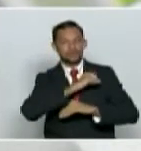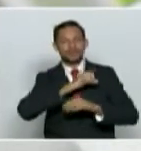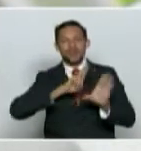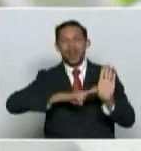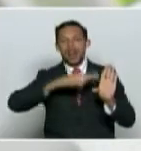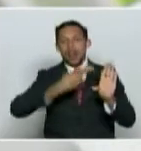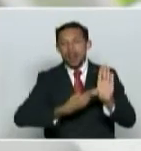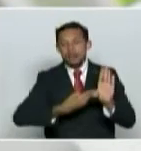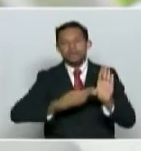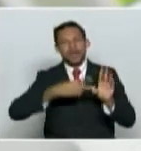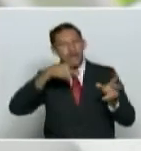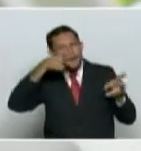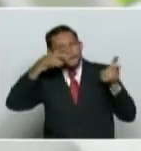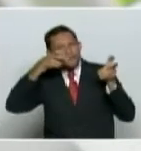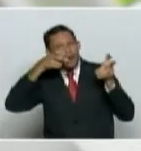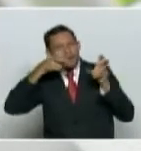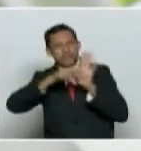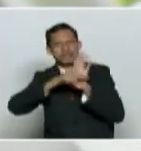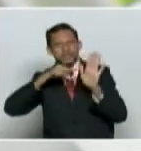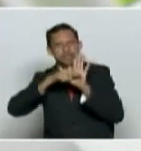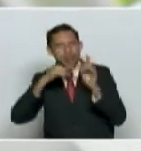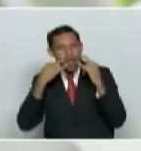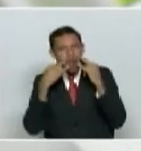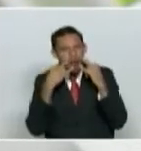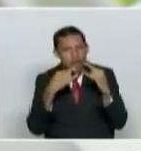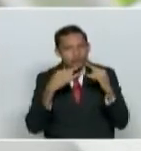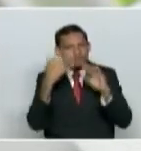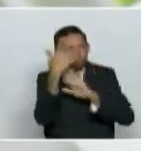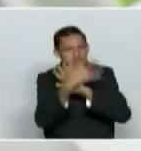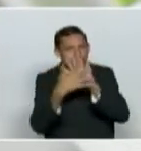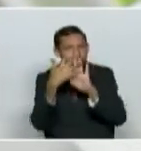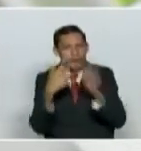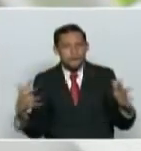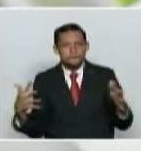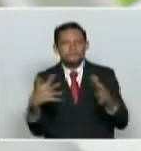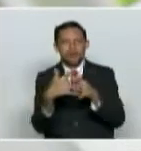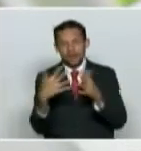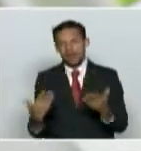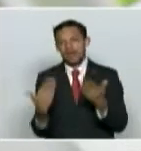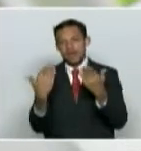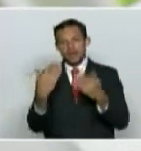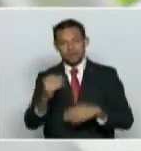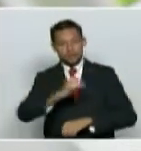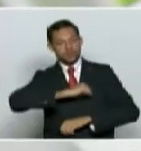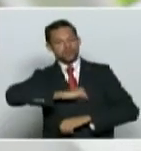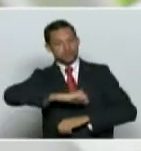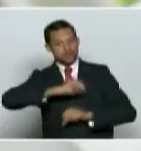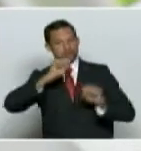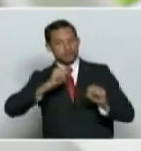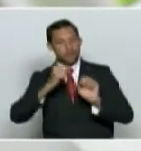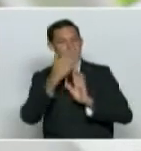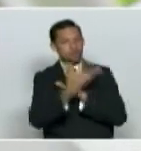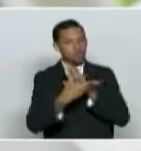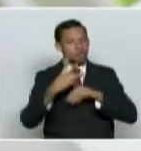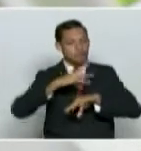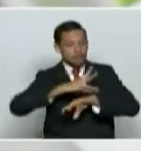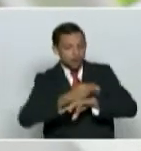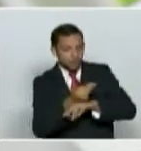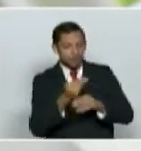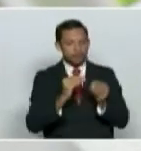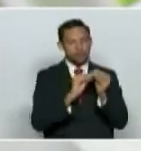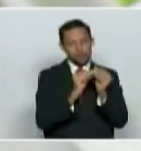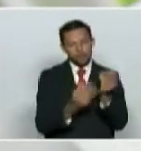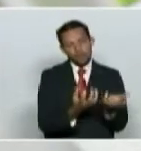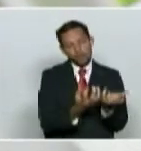y que abarquen todo tipo de interés para que ellos también se sientan incluidos en cuanto a manualidades y cocina, en las